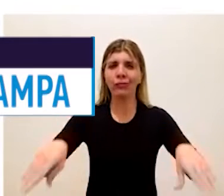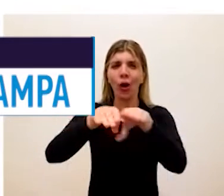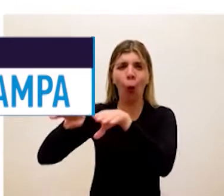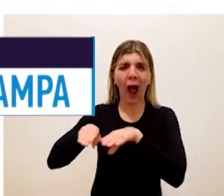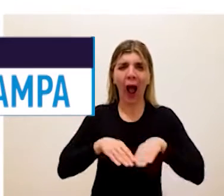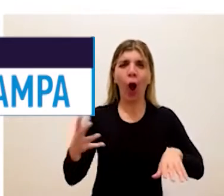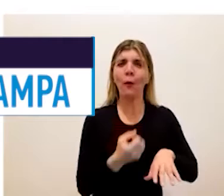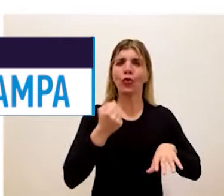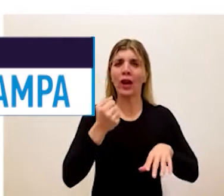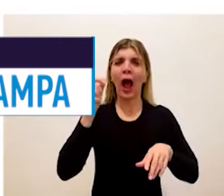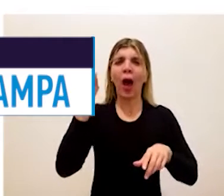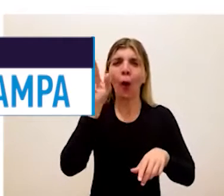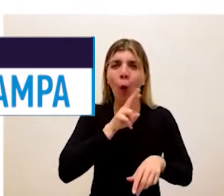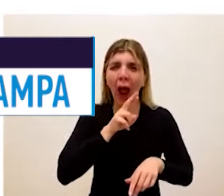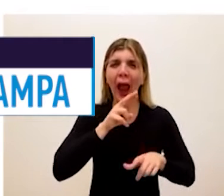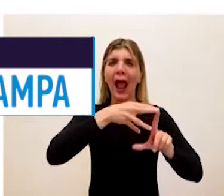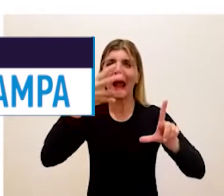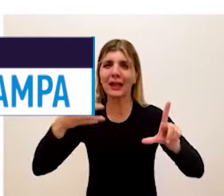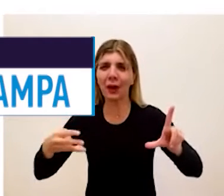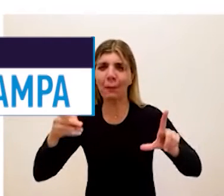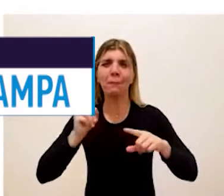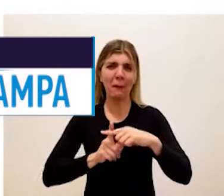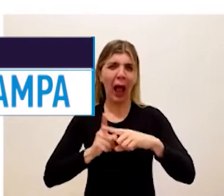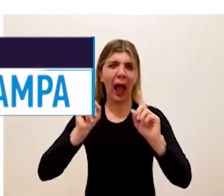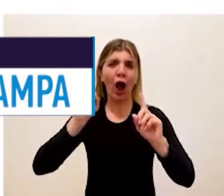restituir derechos.